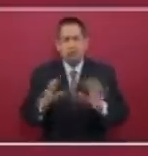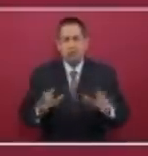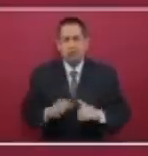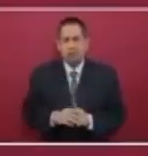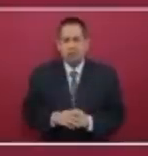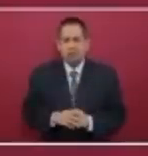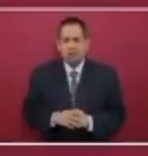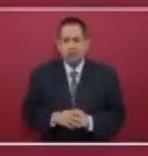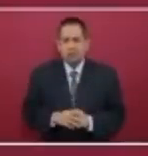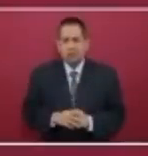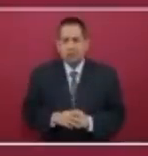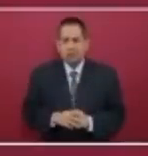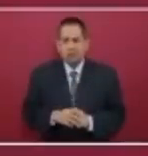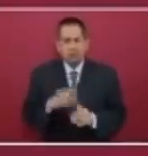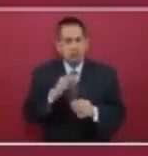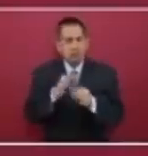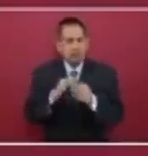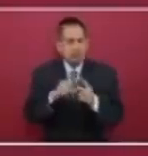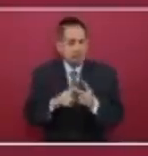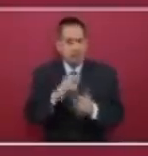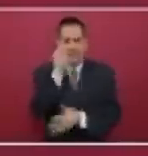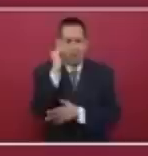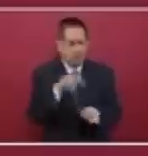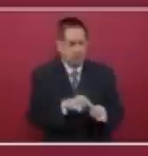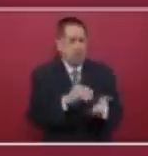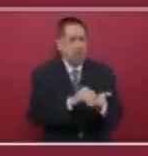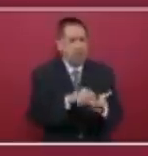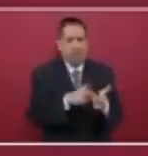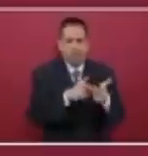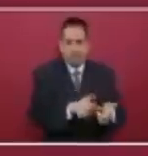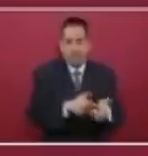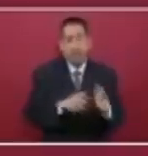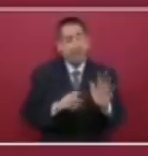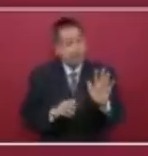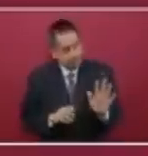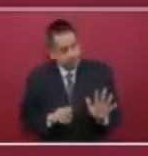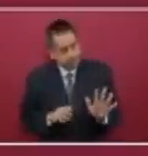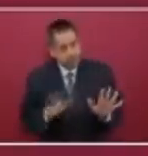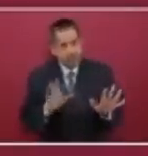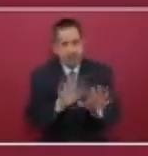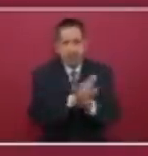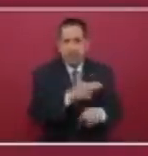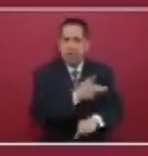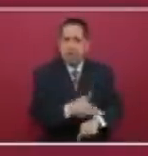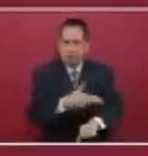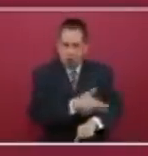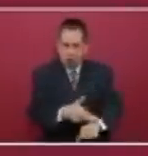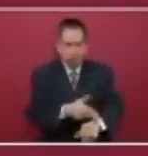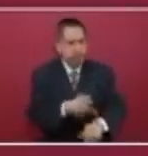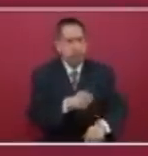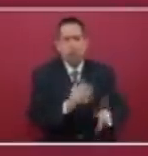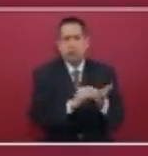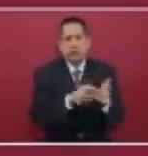cumplidos tienen las estancias nada más que cambia el procedimiento